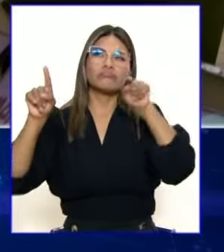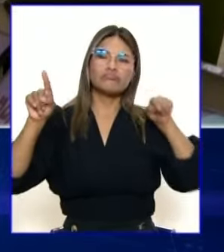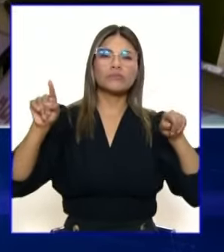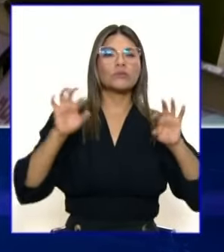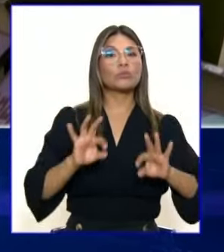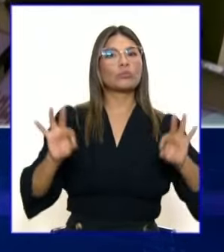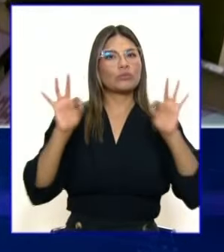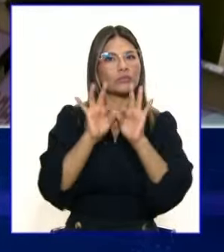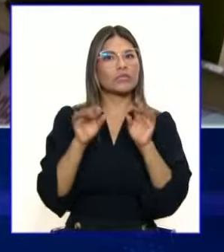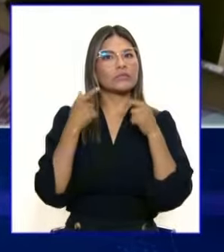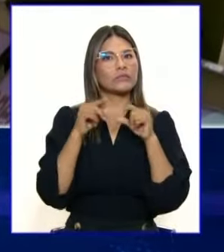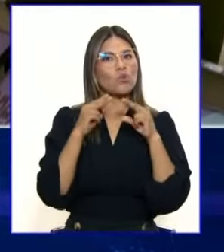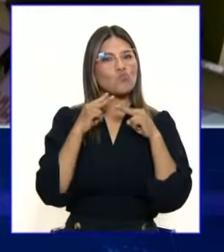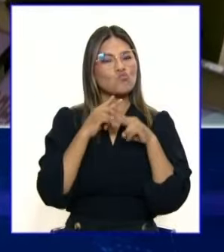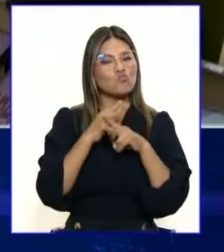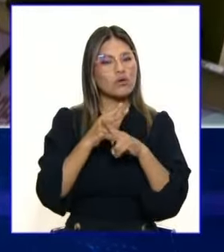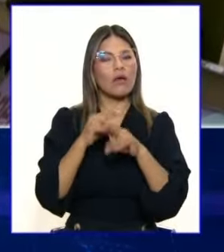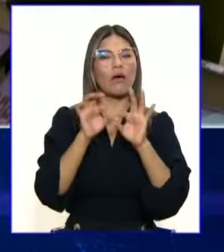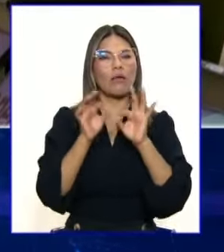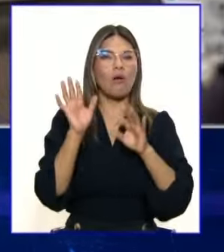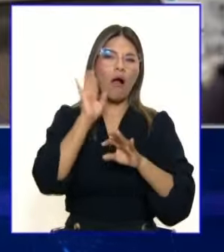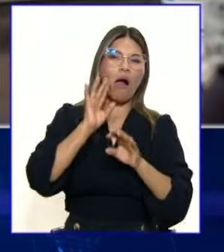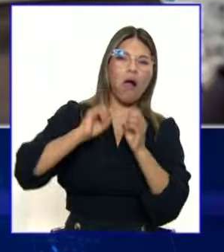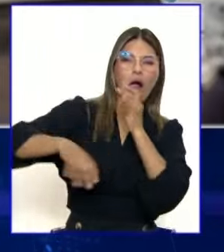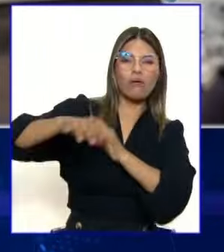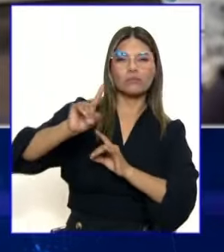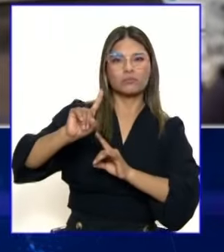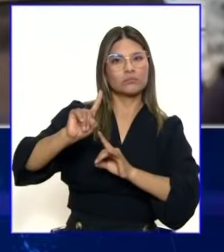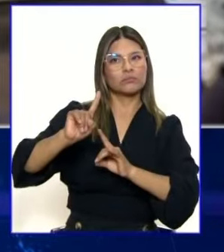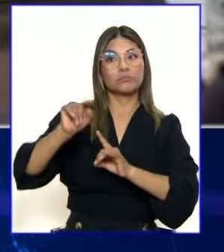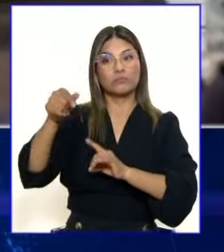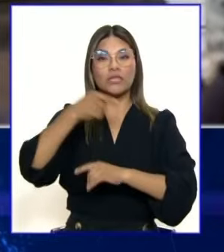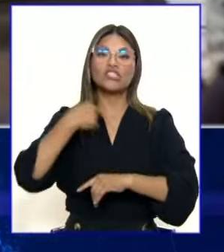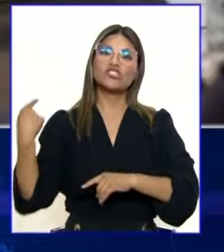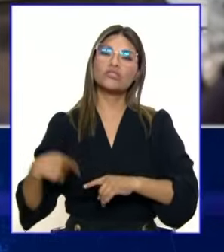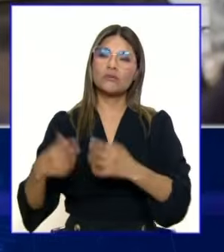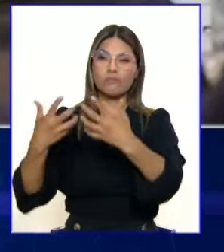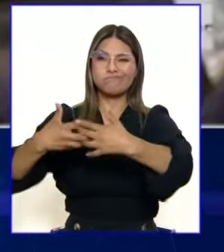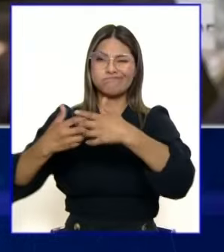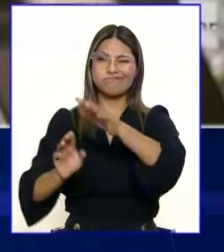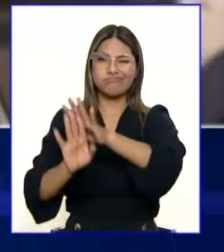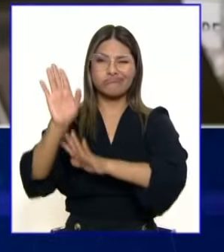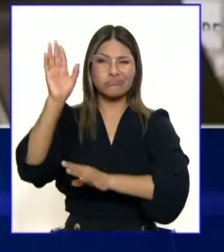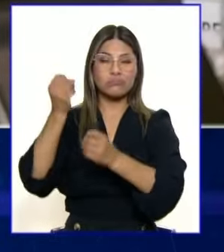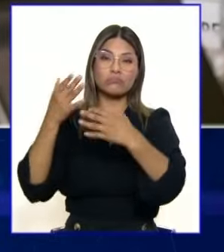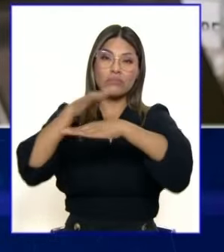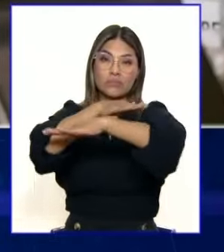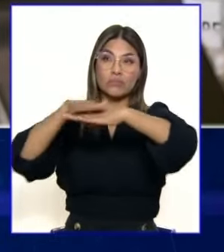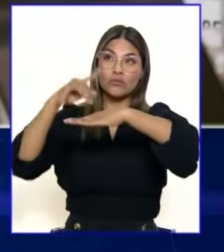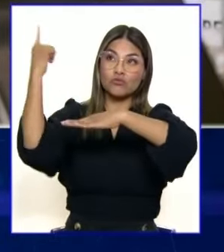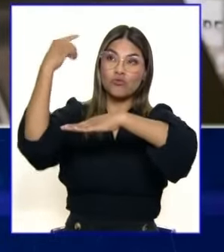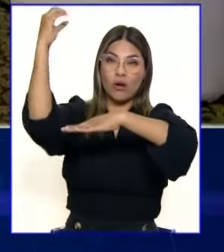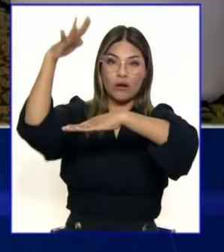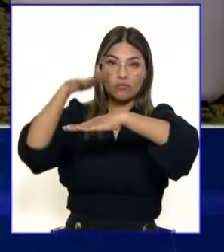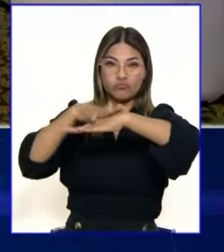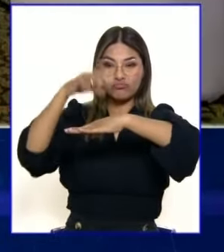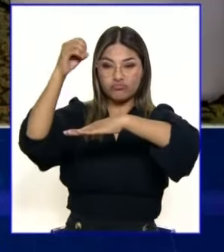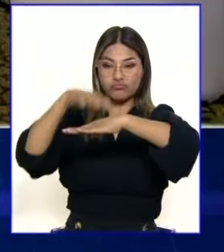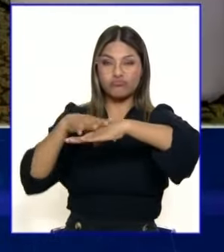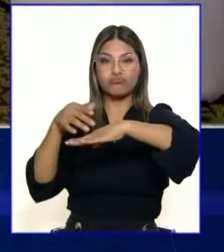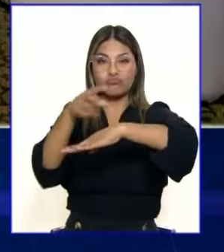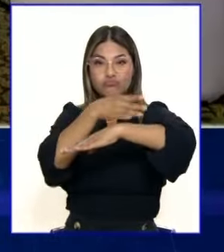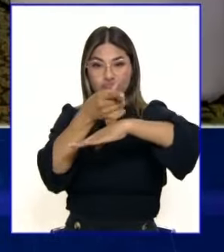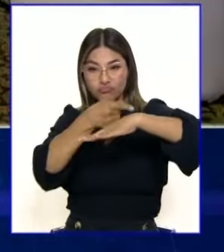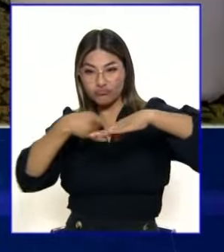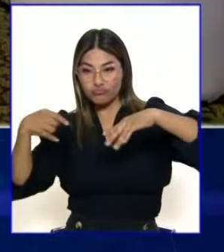sostenibles a su producción, producción más limpia. De hecho, China es el responsable del 75% de los paneles solares del mundo. Estados Unidos